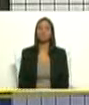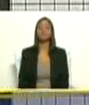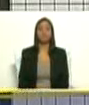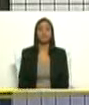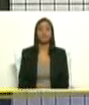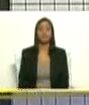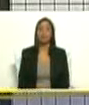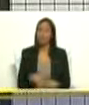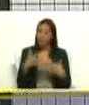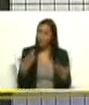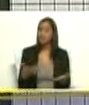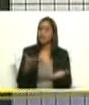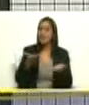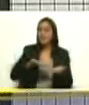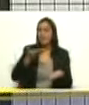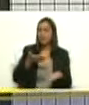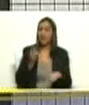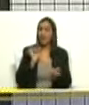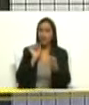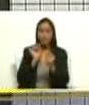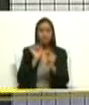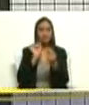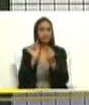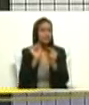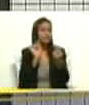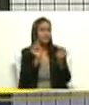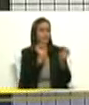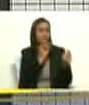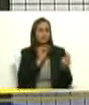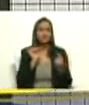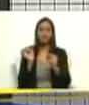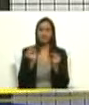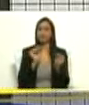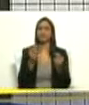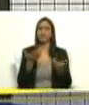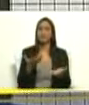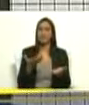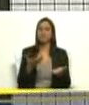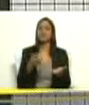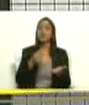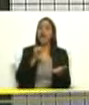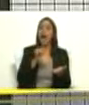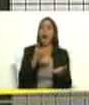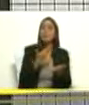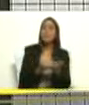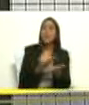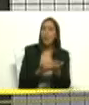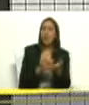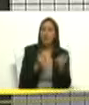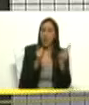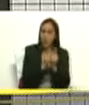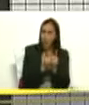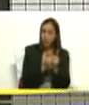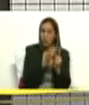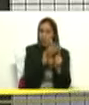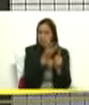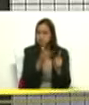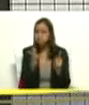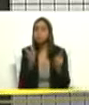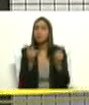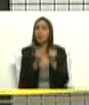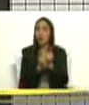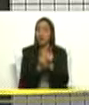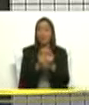que hay que alinear todo hay propuestas de corto plazo que nos obligan ya a